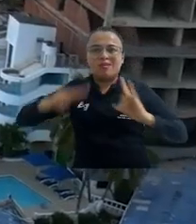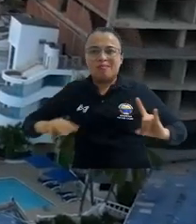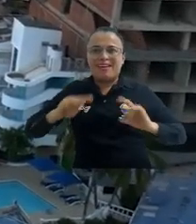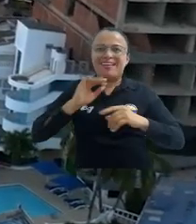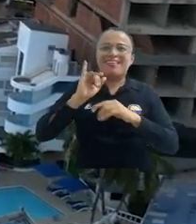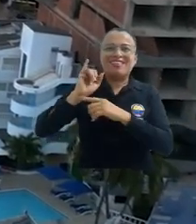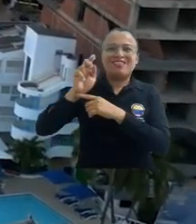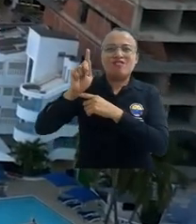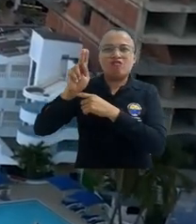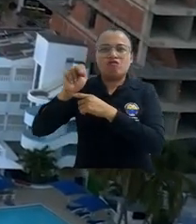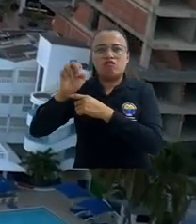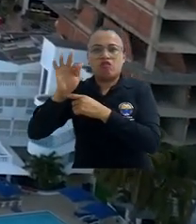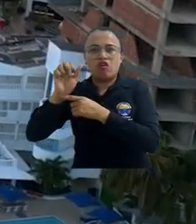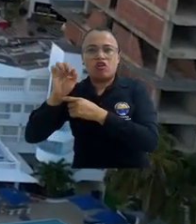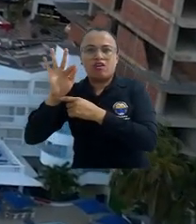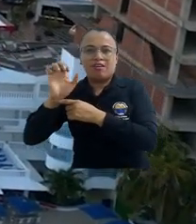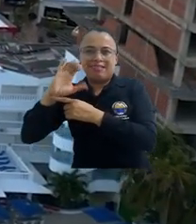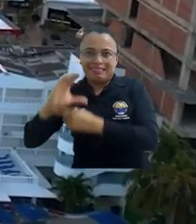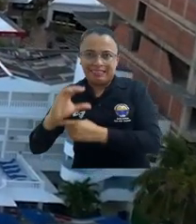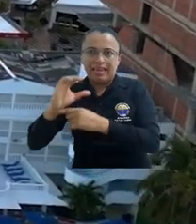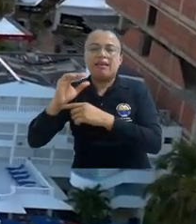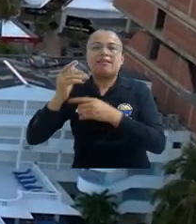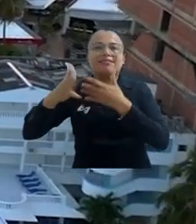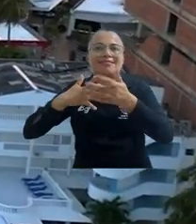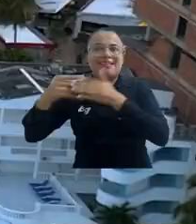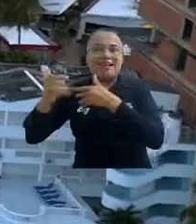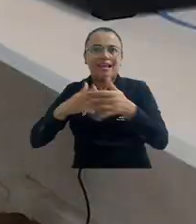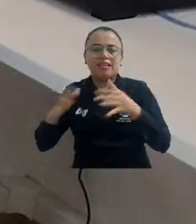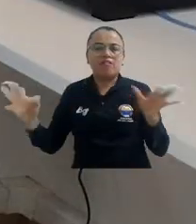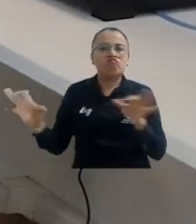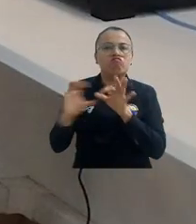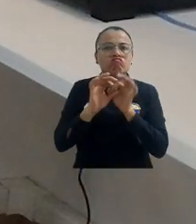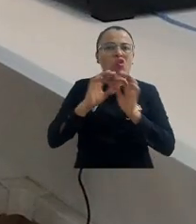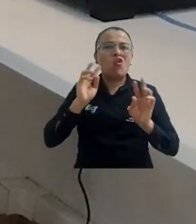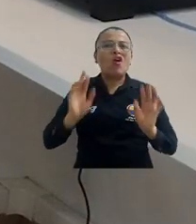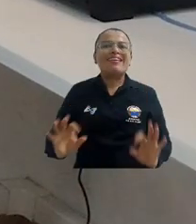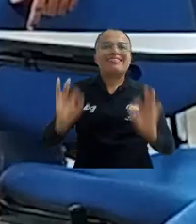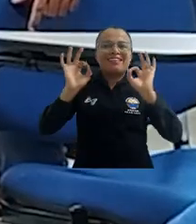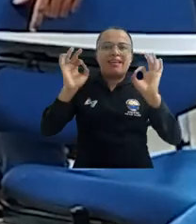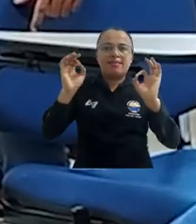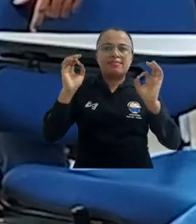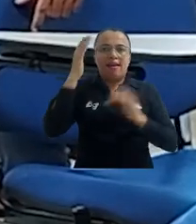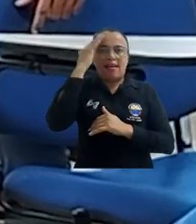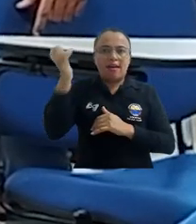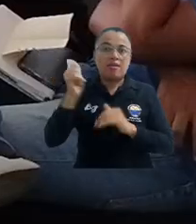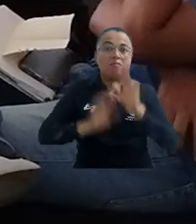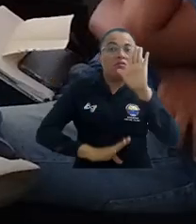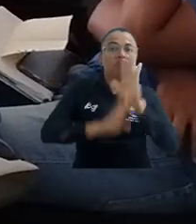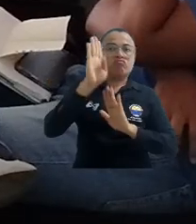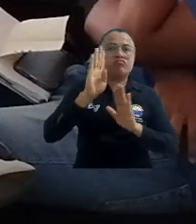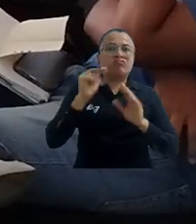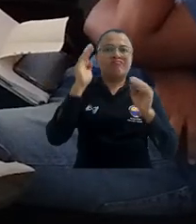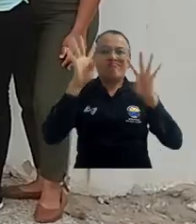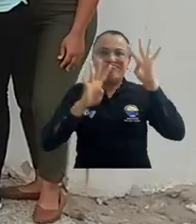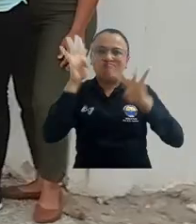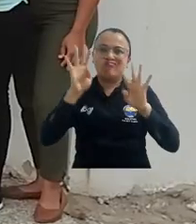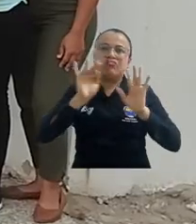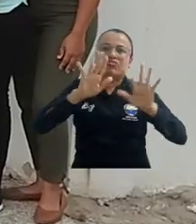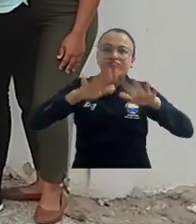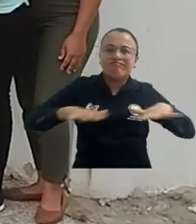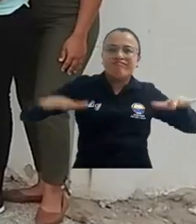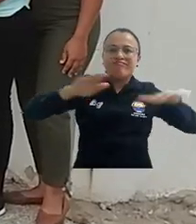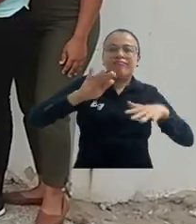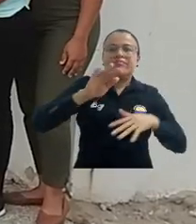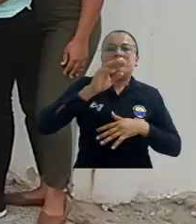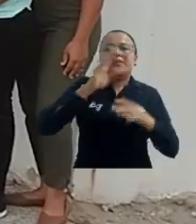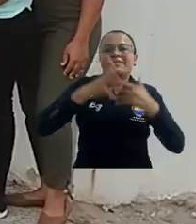Andrés representa un compromiso tangible con la excelencia académica que finalmente lleve hacia un futuro de innovación y crecimiento